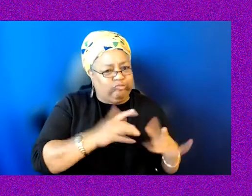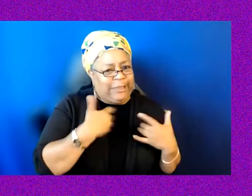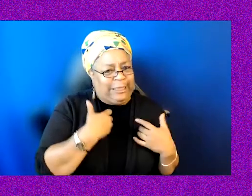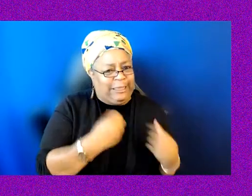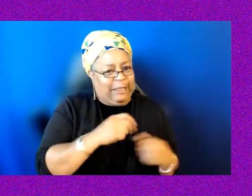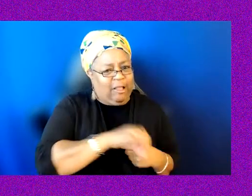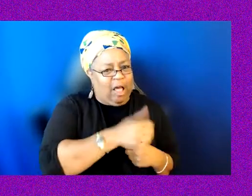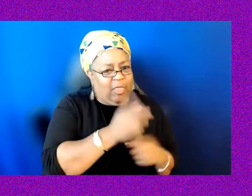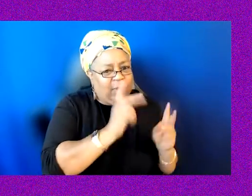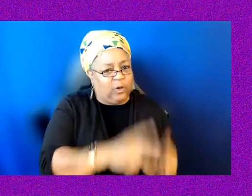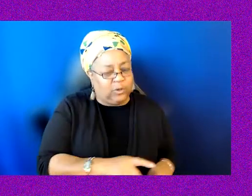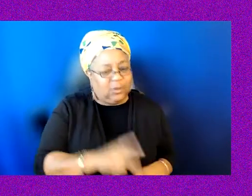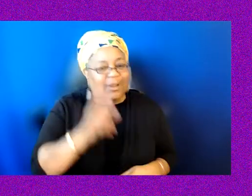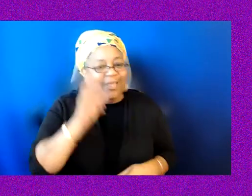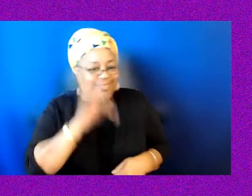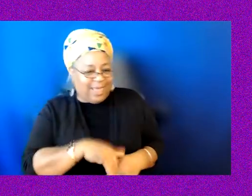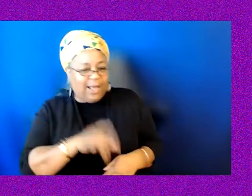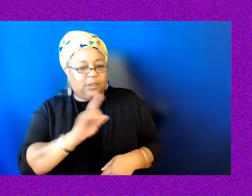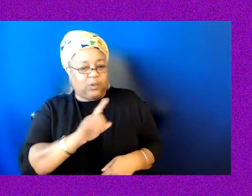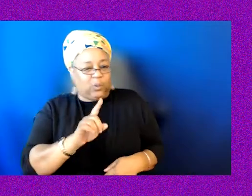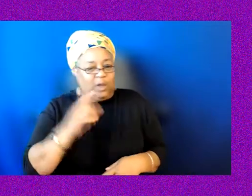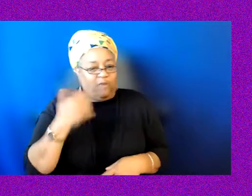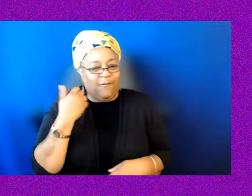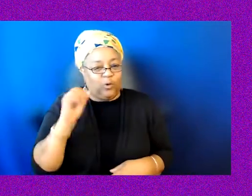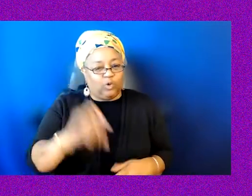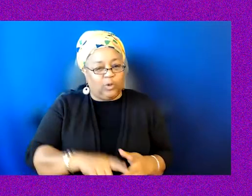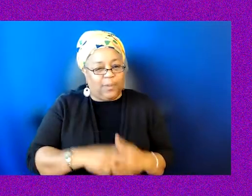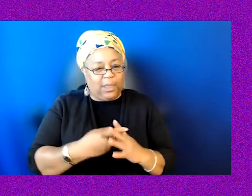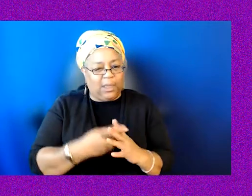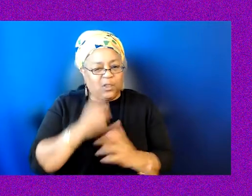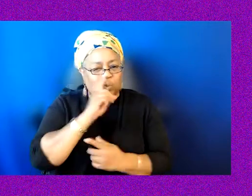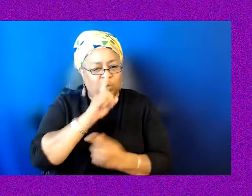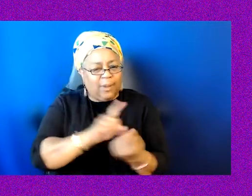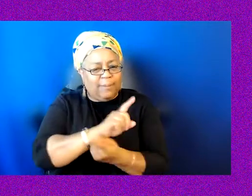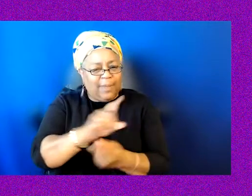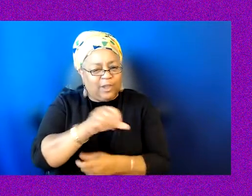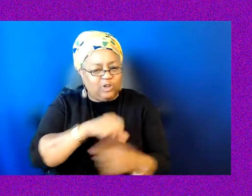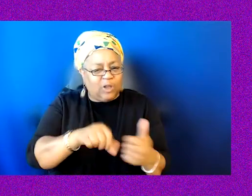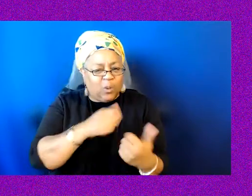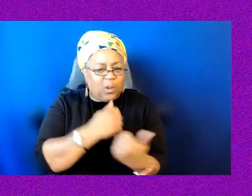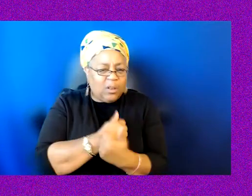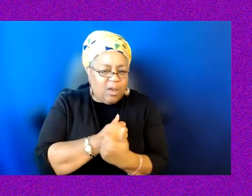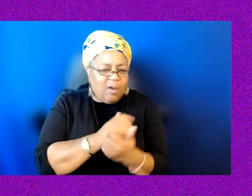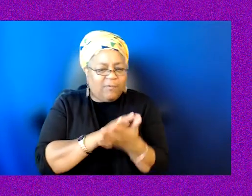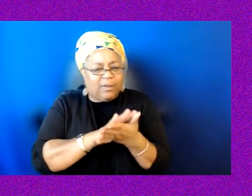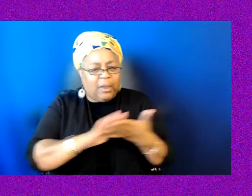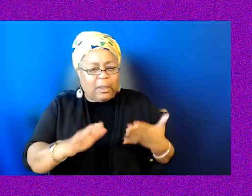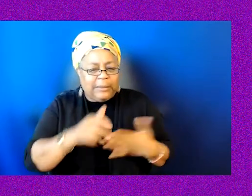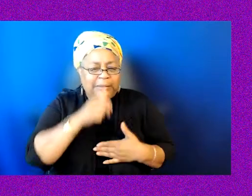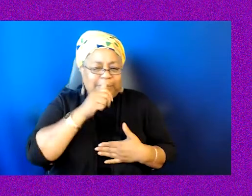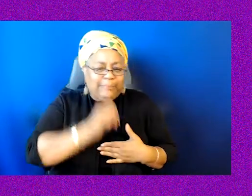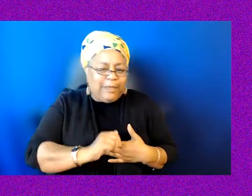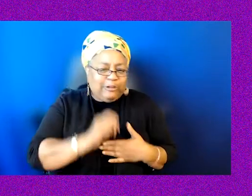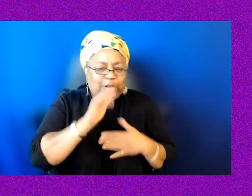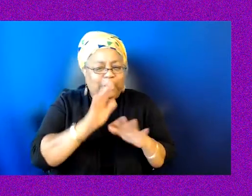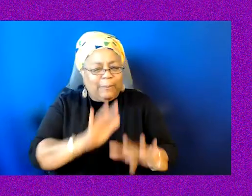la revolución empieza. Cada momento que nos topamos con amor, bondad,